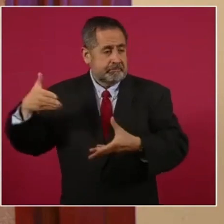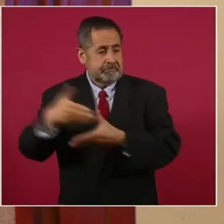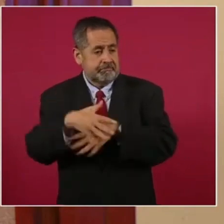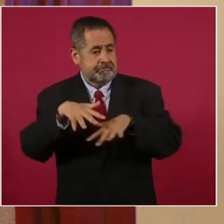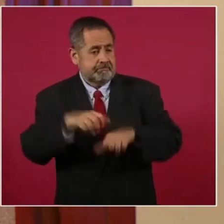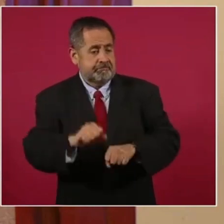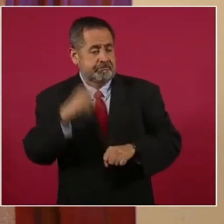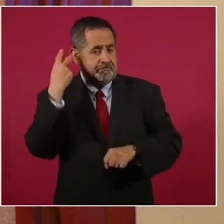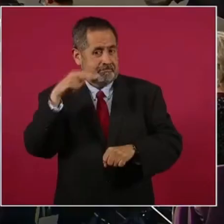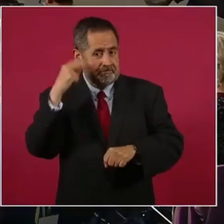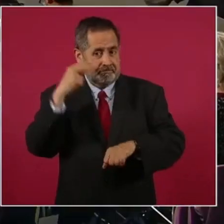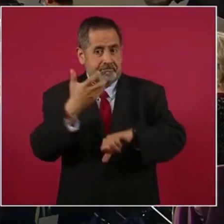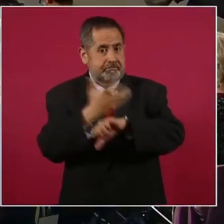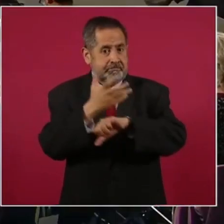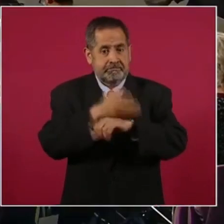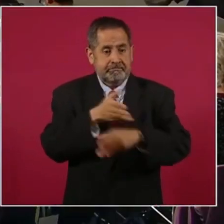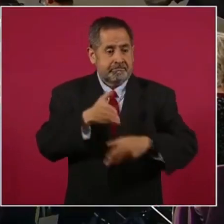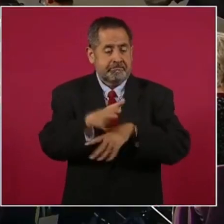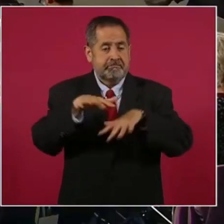parte de Estados Unidos.